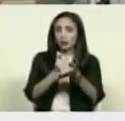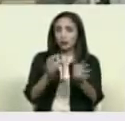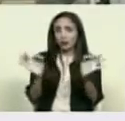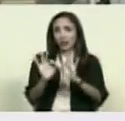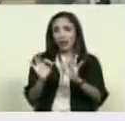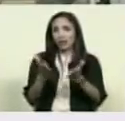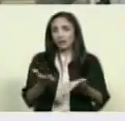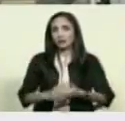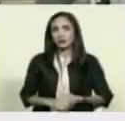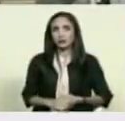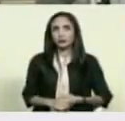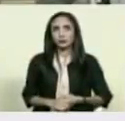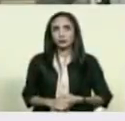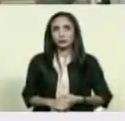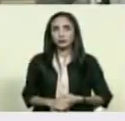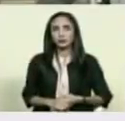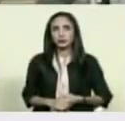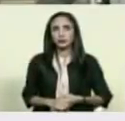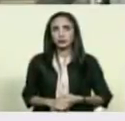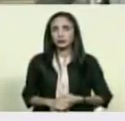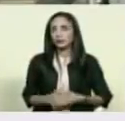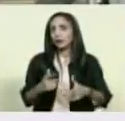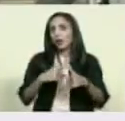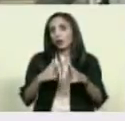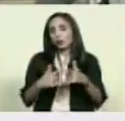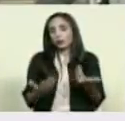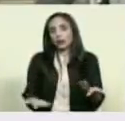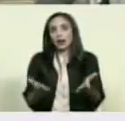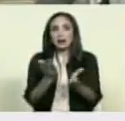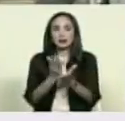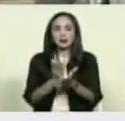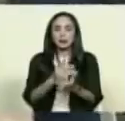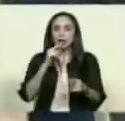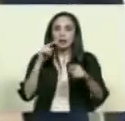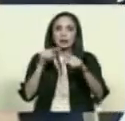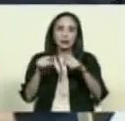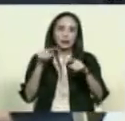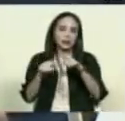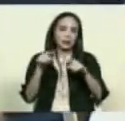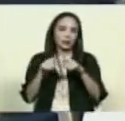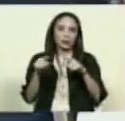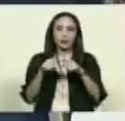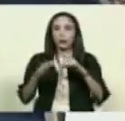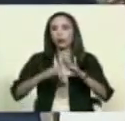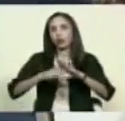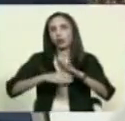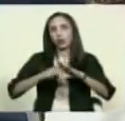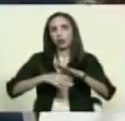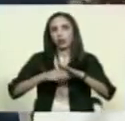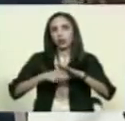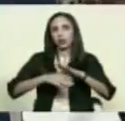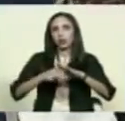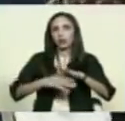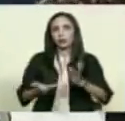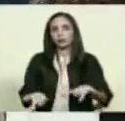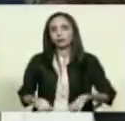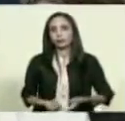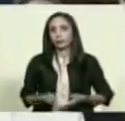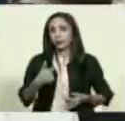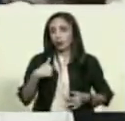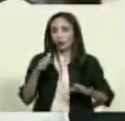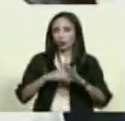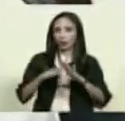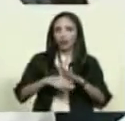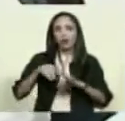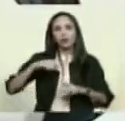ni dejan que los demás laven también. Entonces, lo que hacen es hablar, a gente hablachenta. No me gusta estar hablando a hablachento